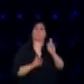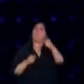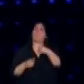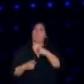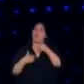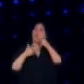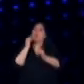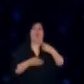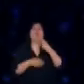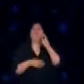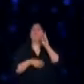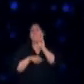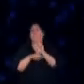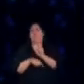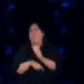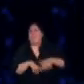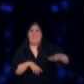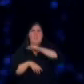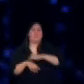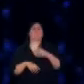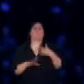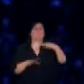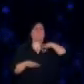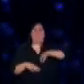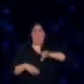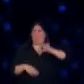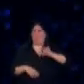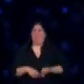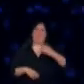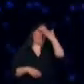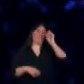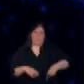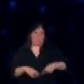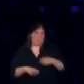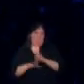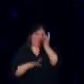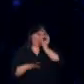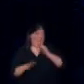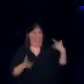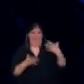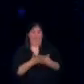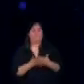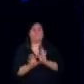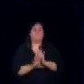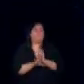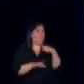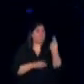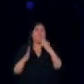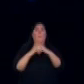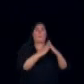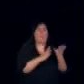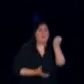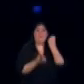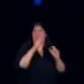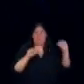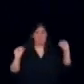del represor Bussi, no sería diputado provincial ni estaría en una lista de Javier Milei. Entonces muchas veces, haz lo que yo digo, pero no lo que yo hago. Se